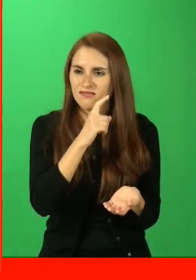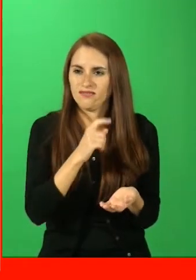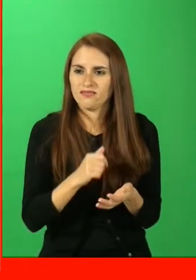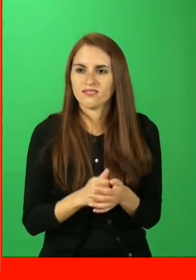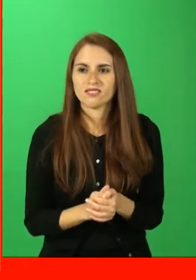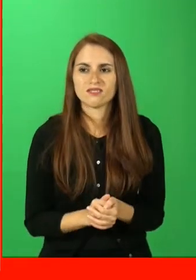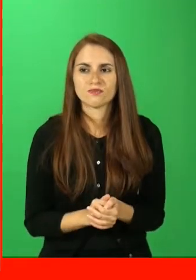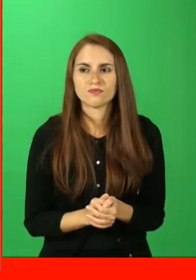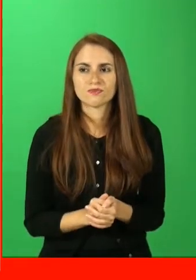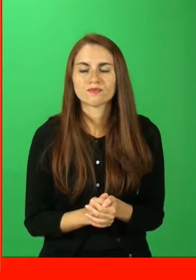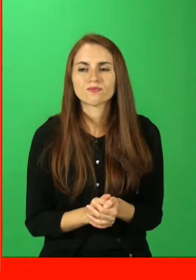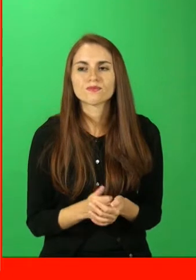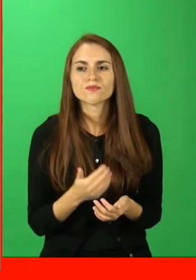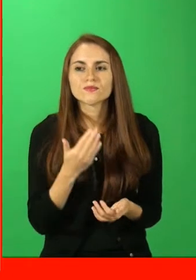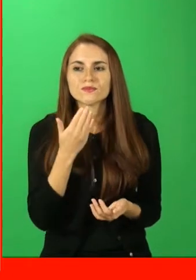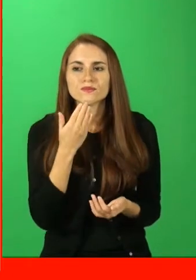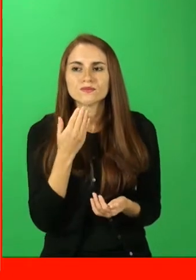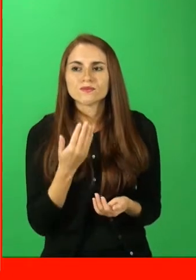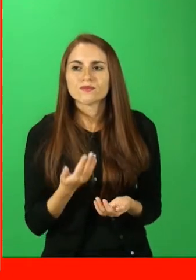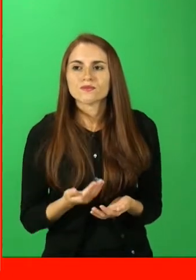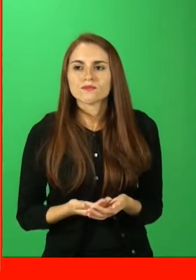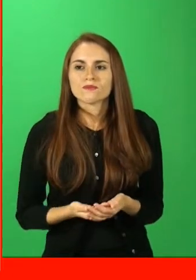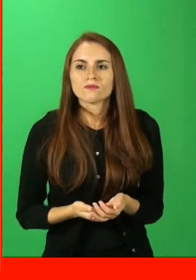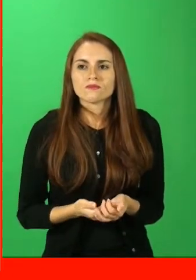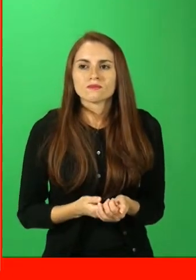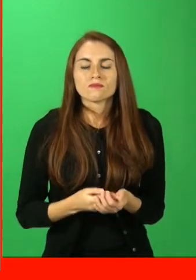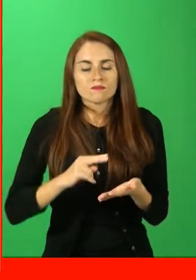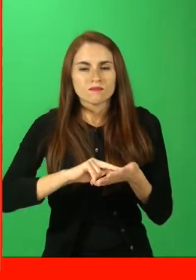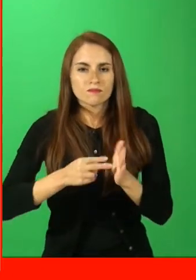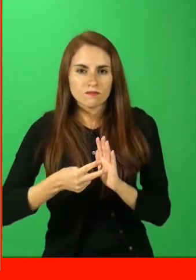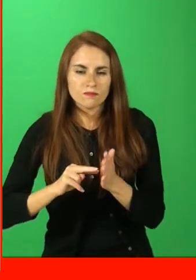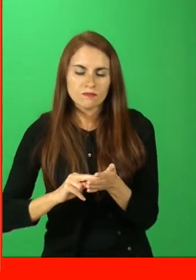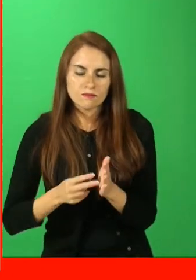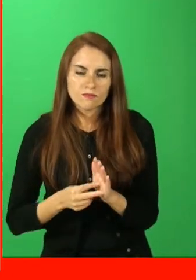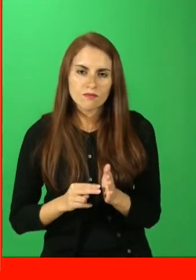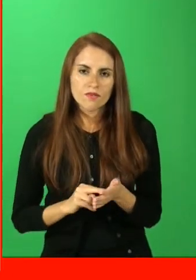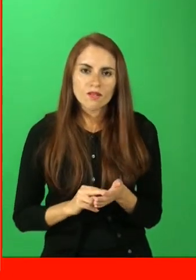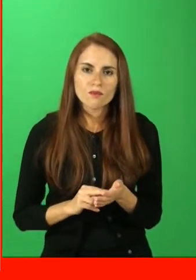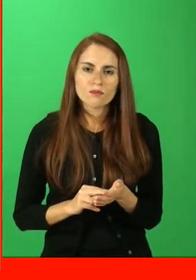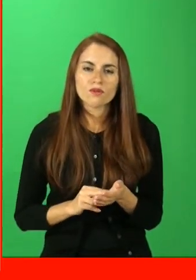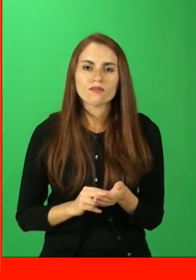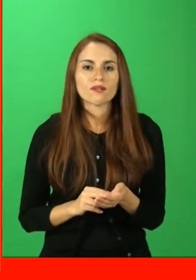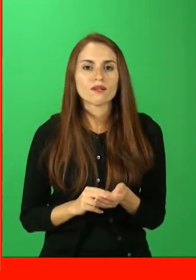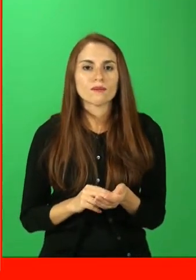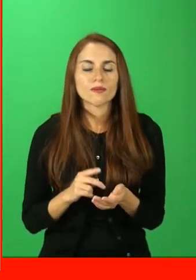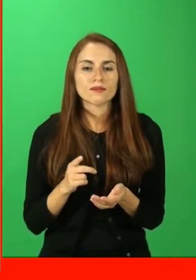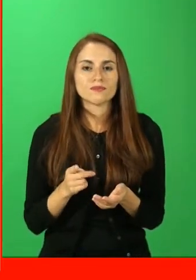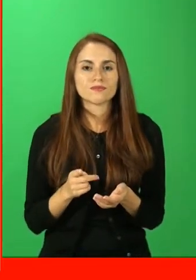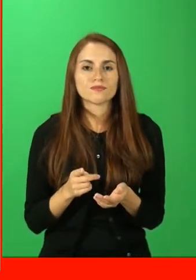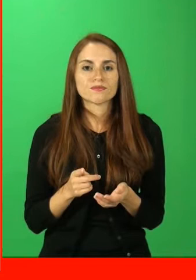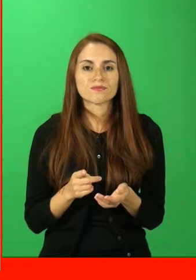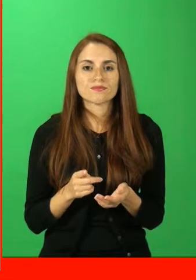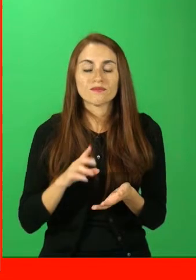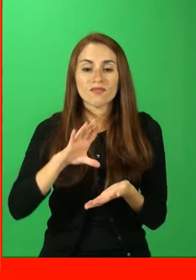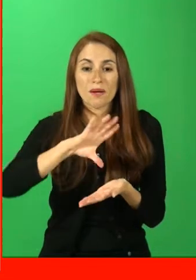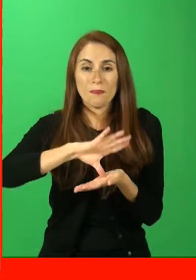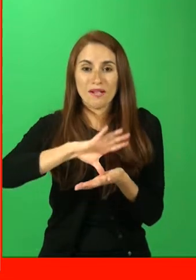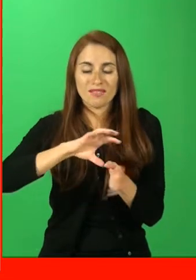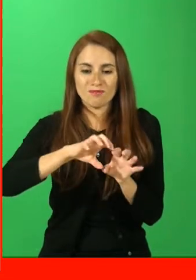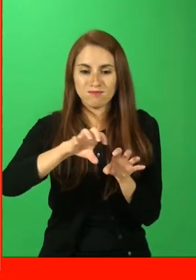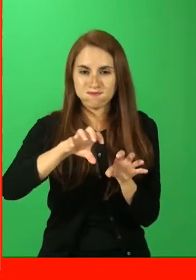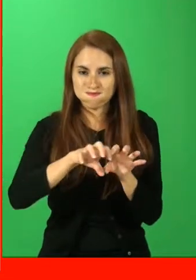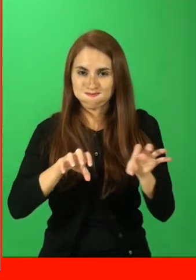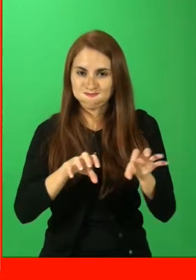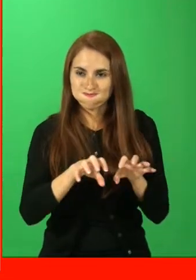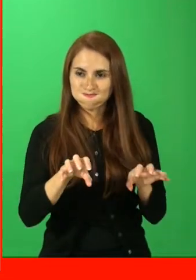Como agravante también tenemos los problemas que trae consigo un país fragmentado,